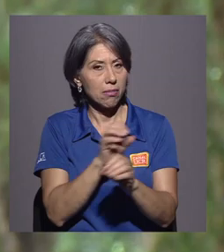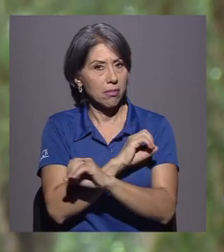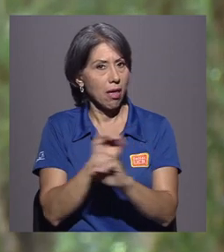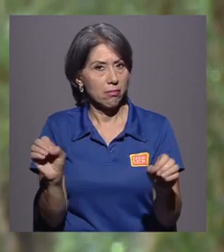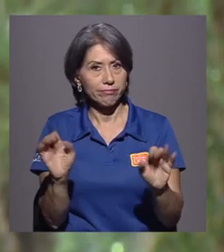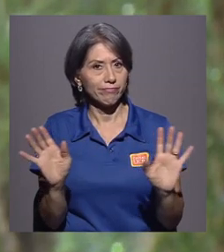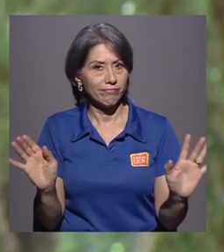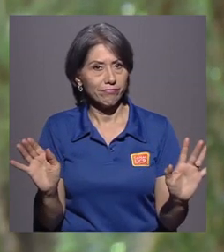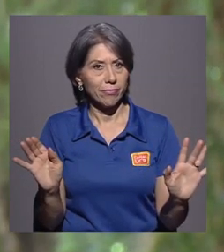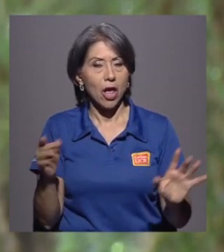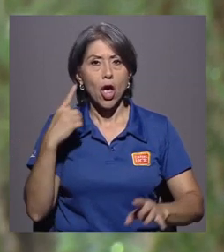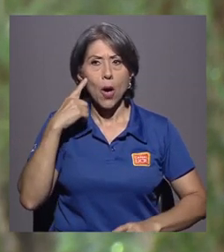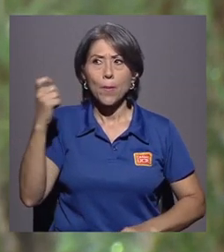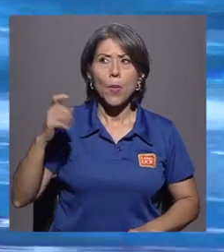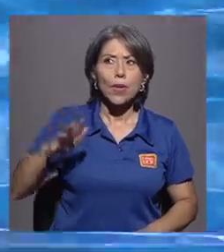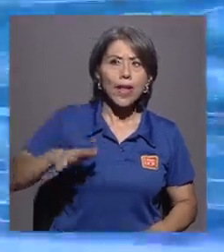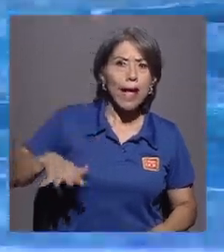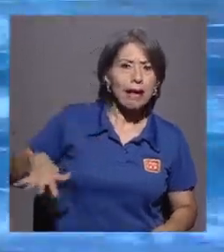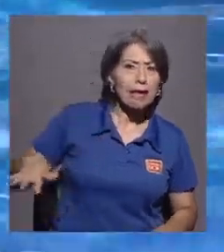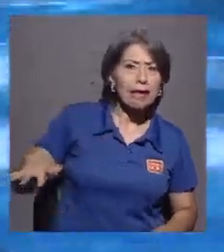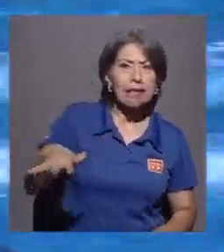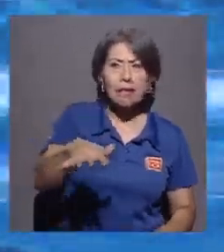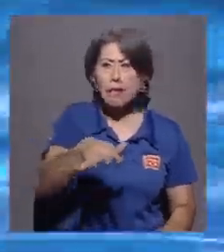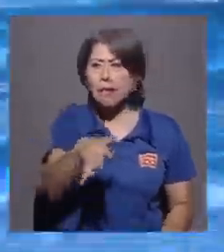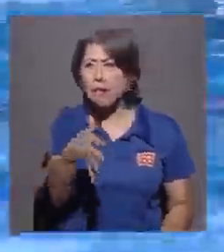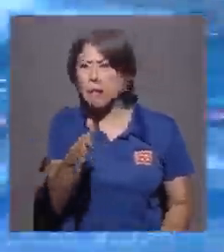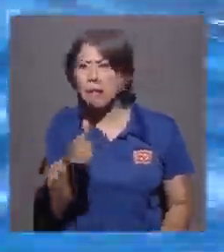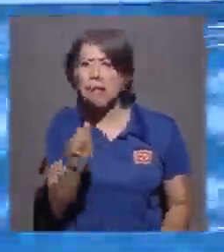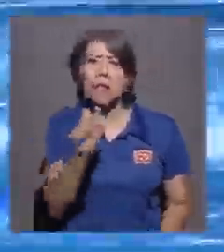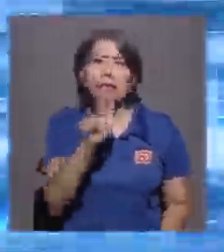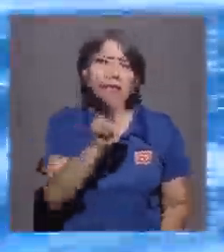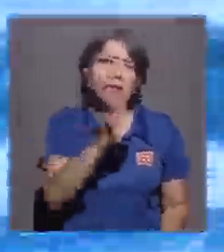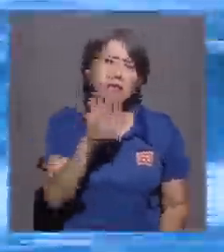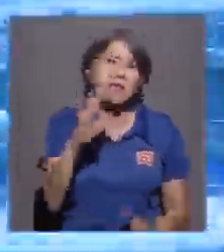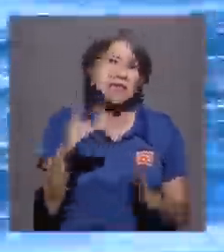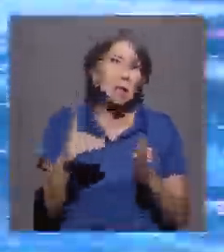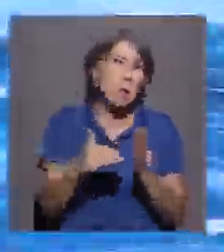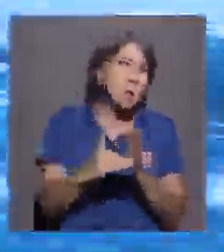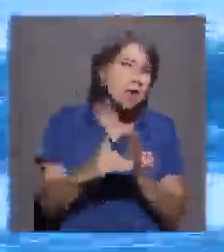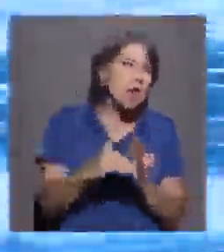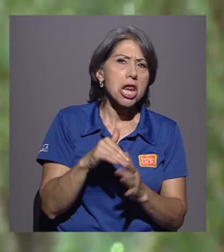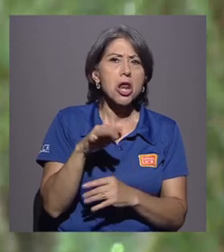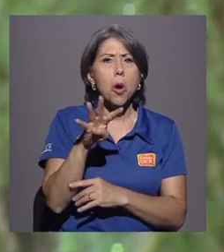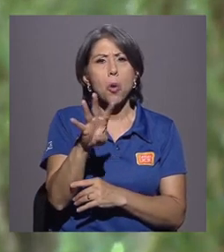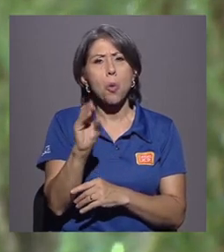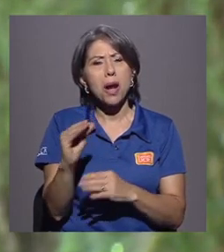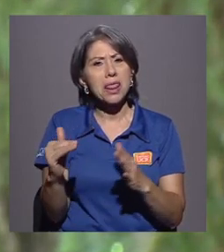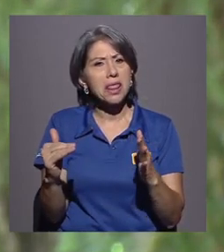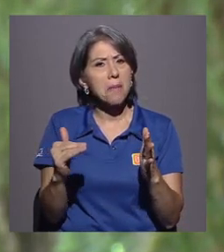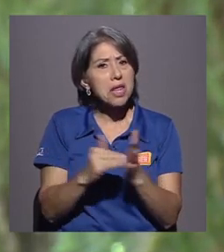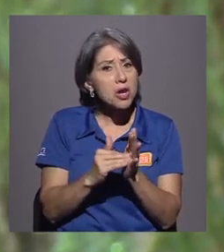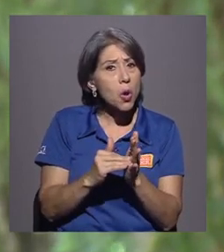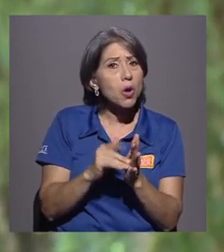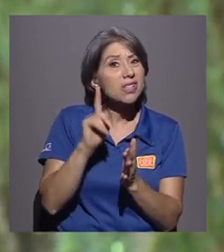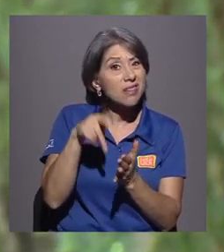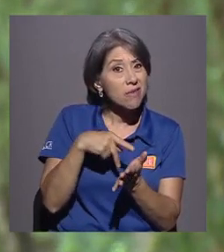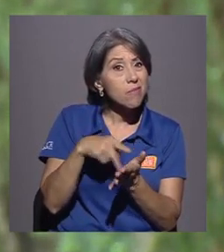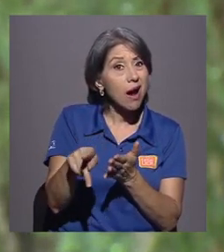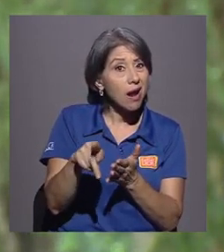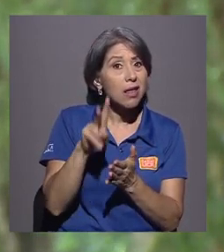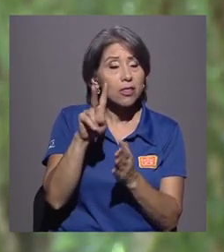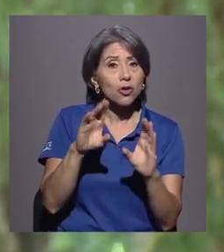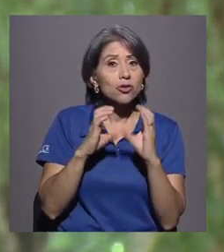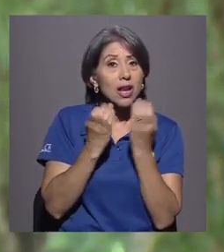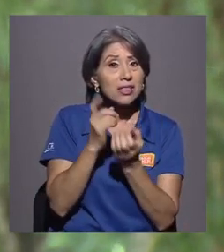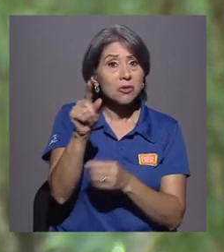Porque aquí andan rondando entre 35 mil, 40 mil colones, dos clases a la semana,